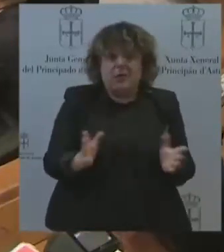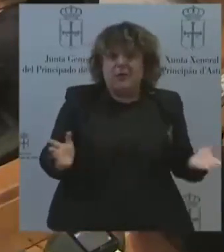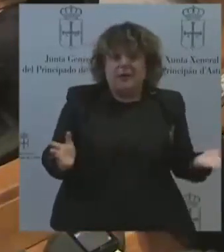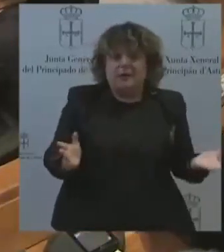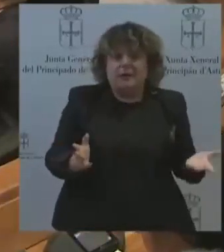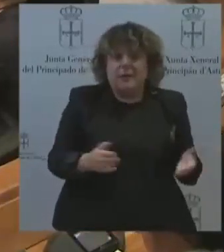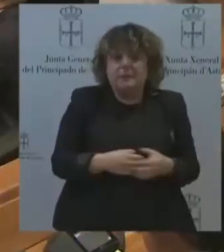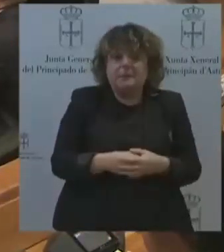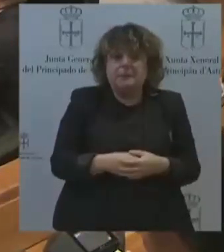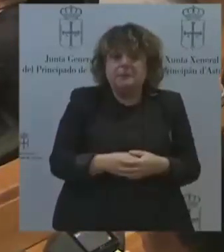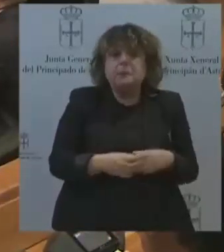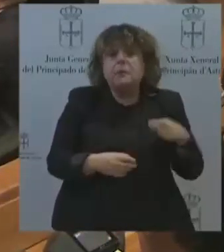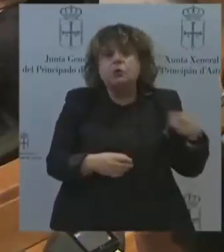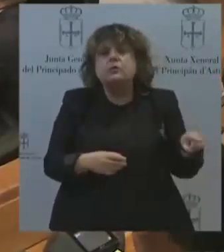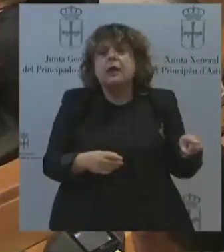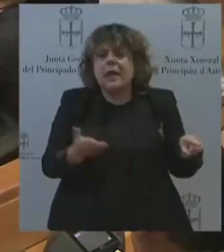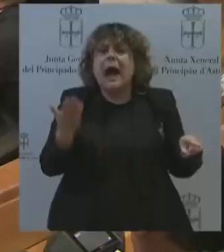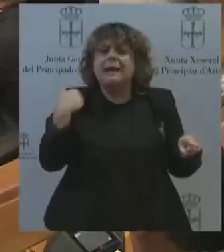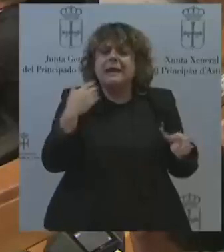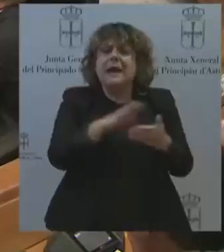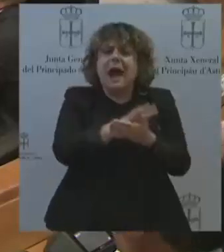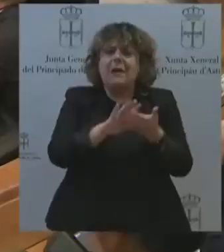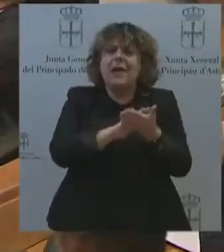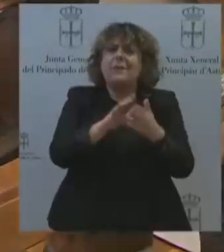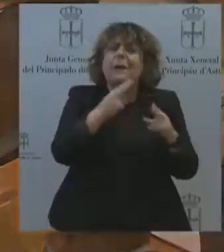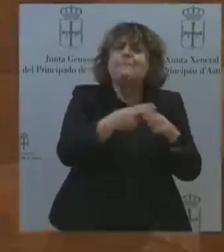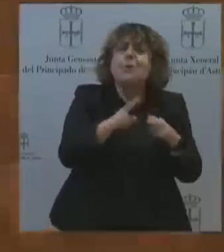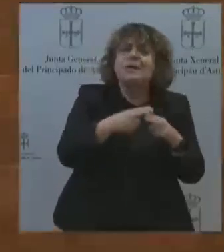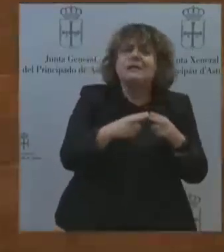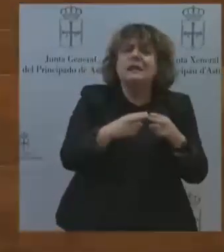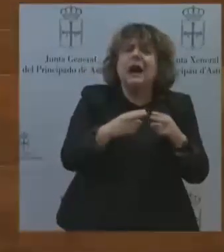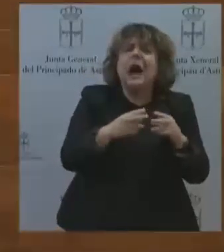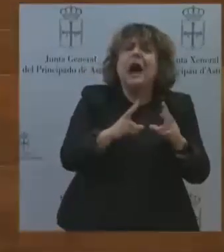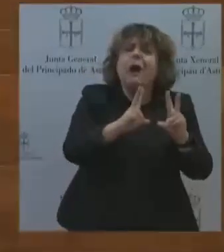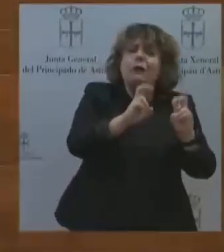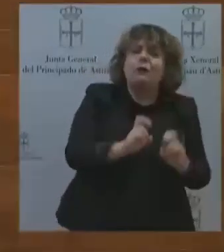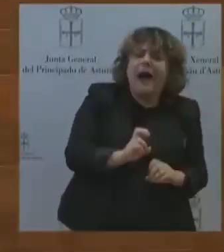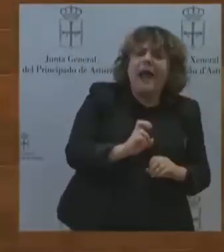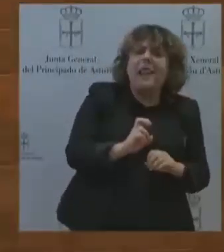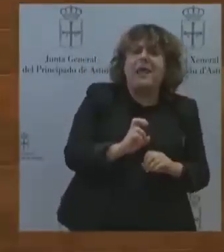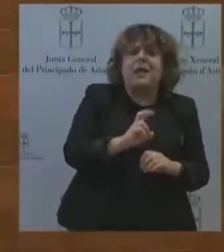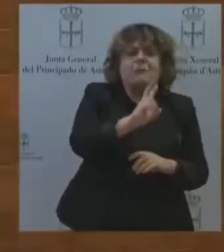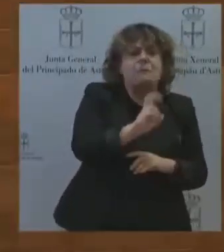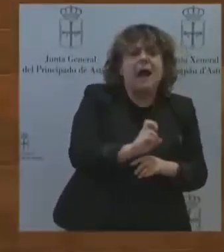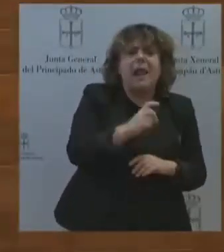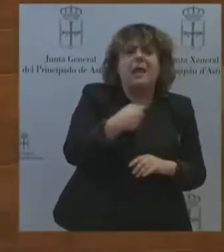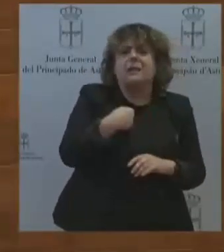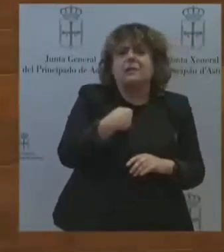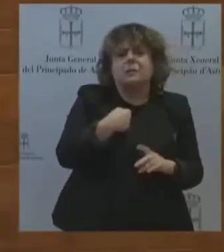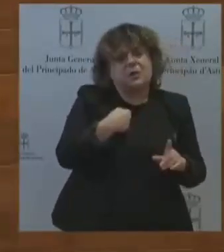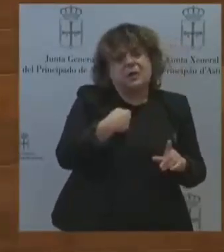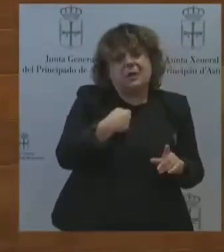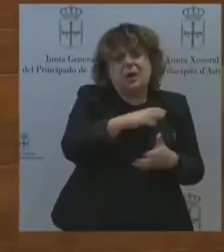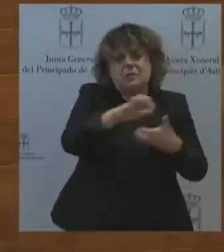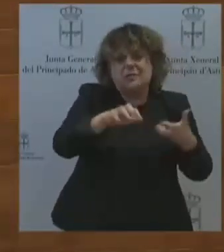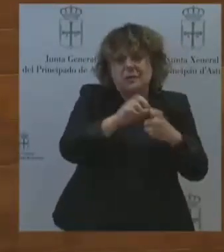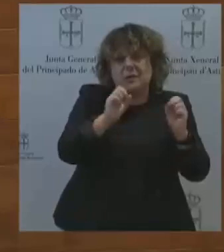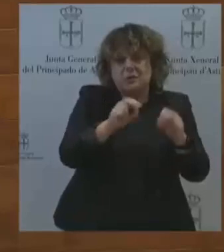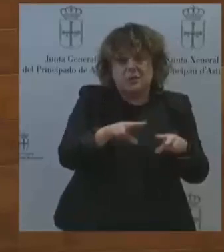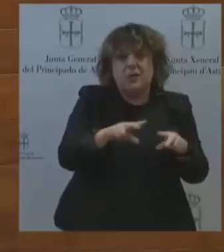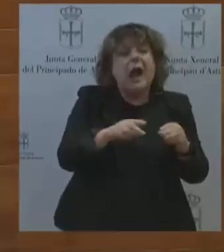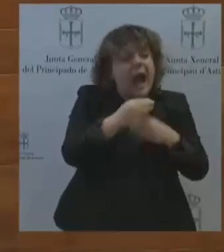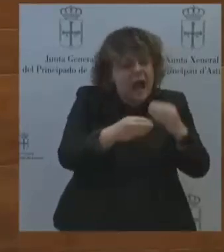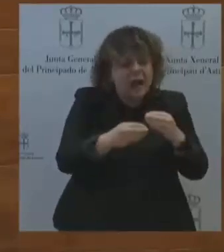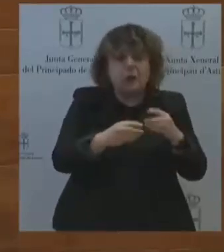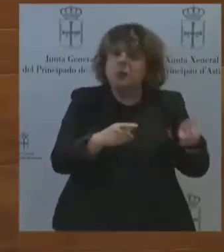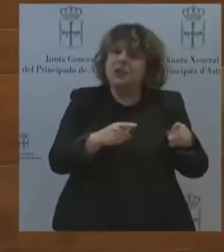esa política útil, sin crispación, porque usted está haciendo todo lo contrario. No hay un día que ustedes